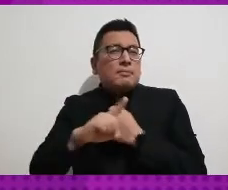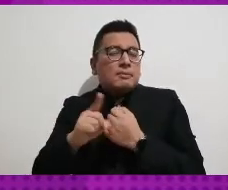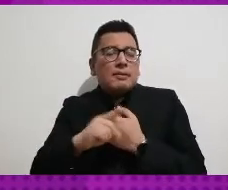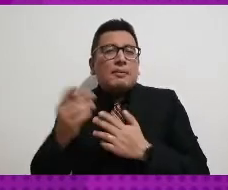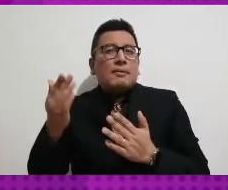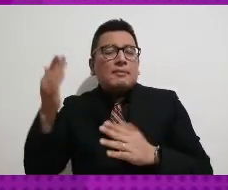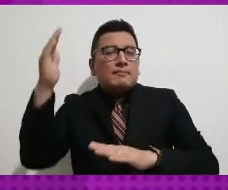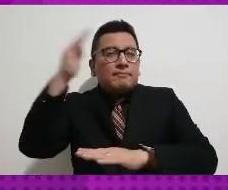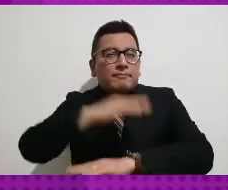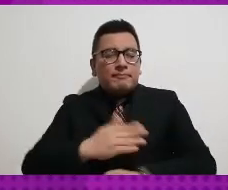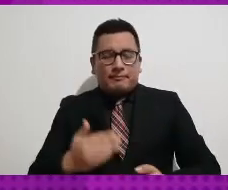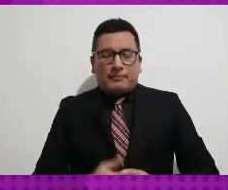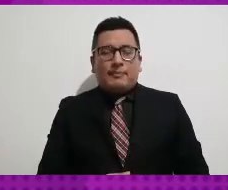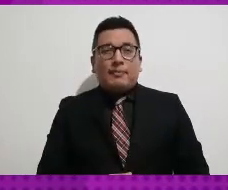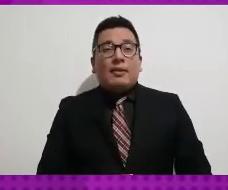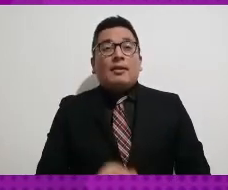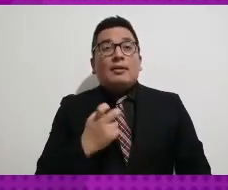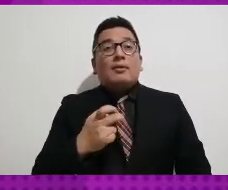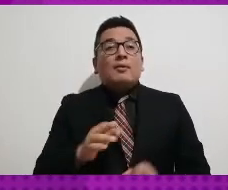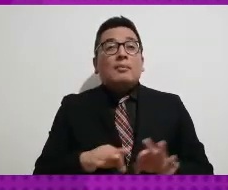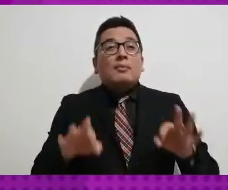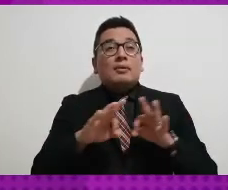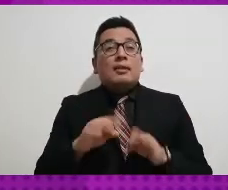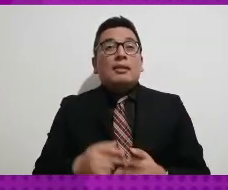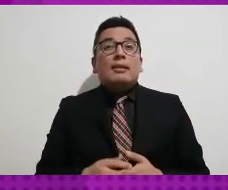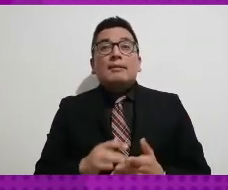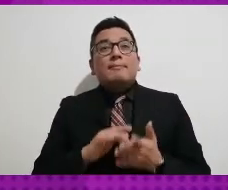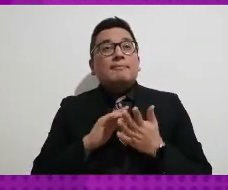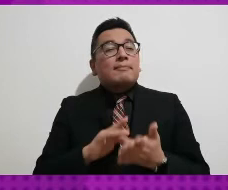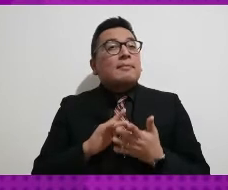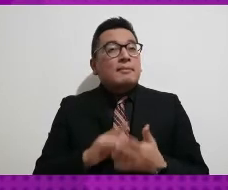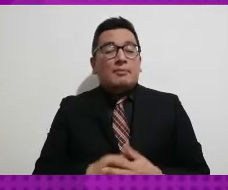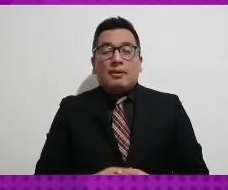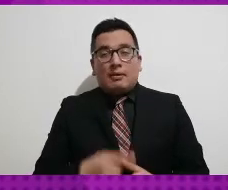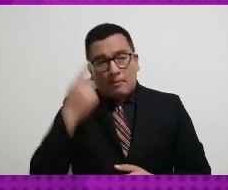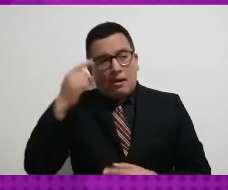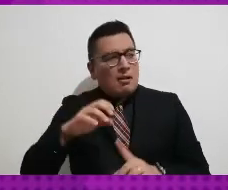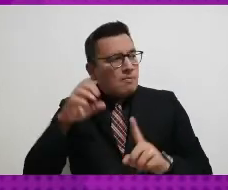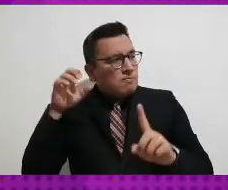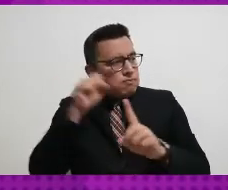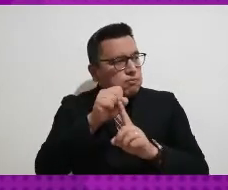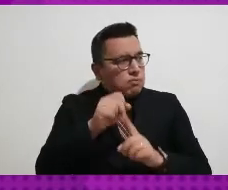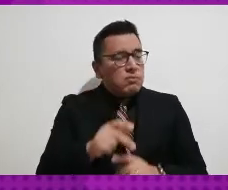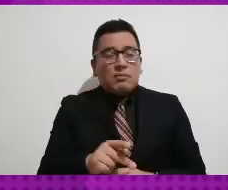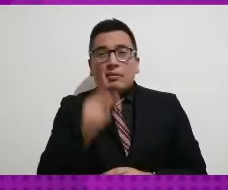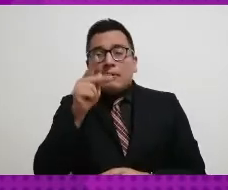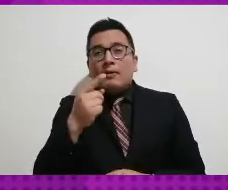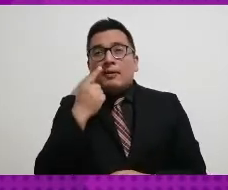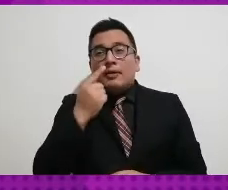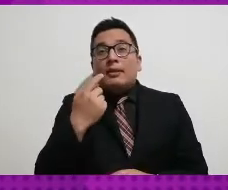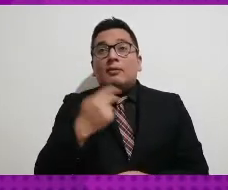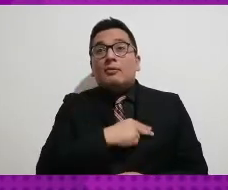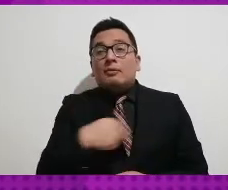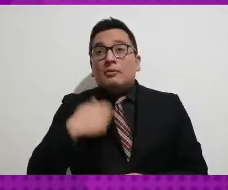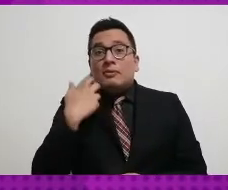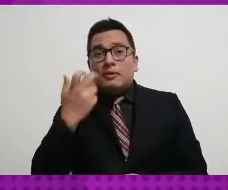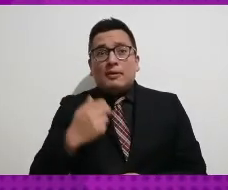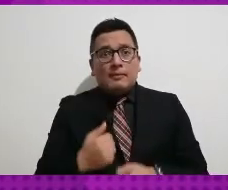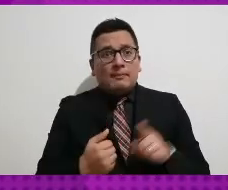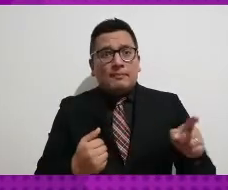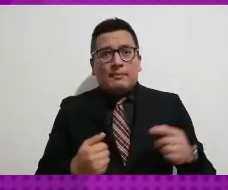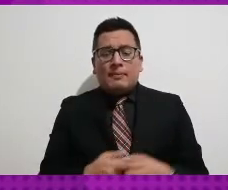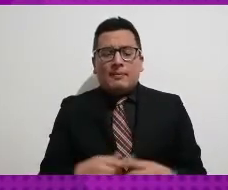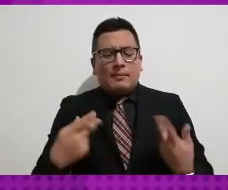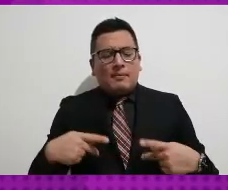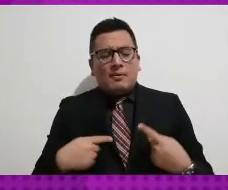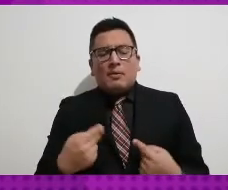menor medida. Lo importante es participar del ejercicio, lograr los mayores objetivos, pero sobre todo ver que la ciudadanía organizada